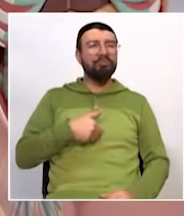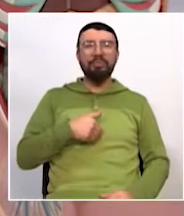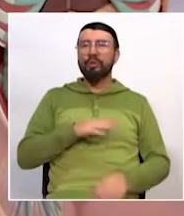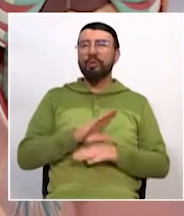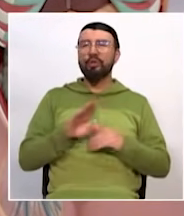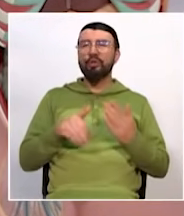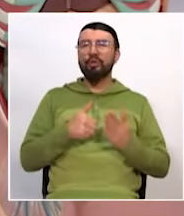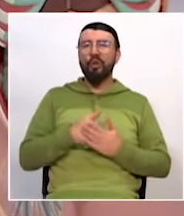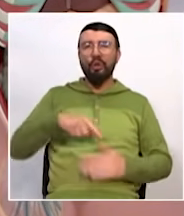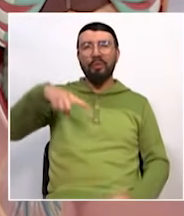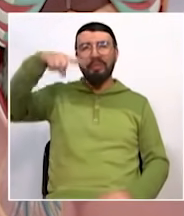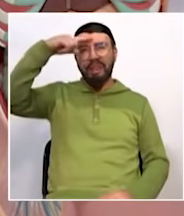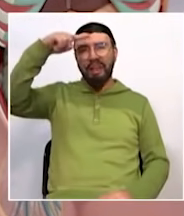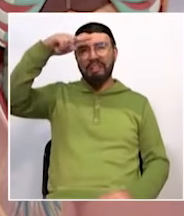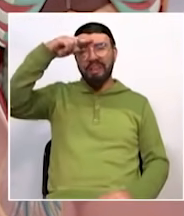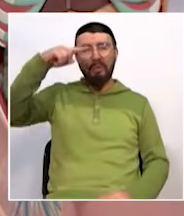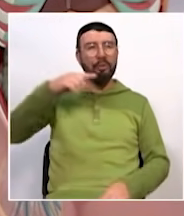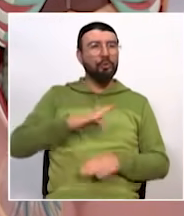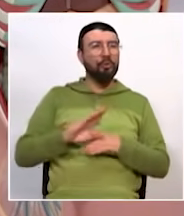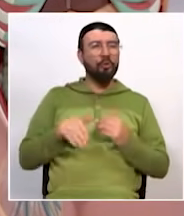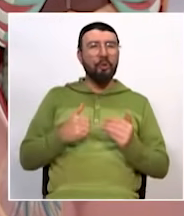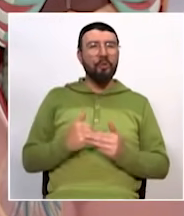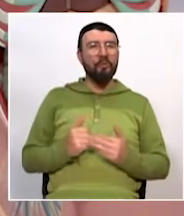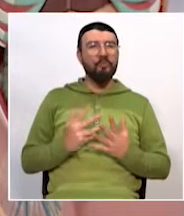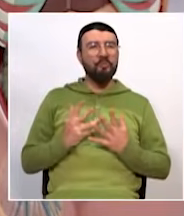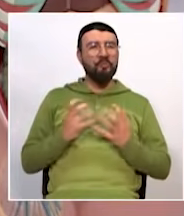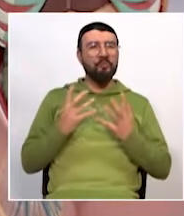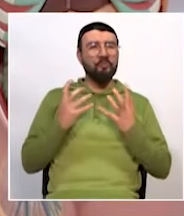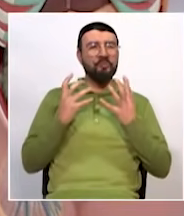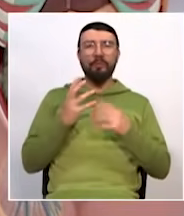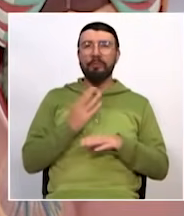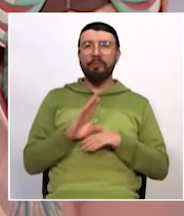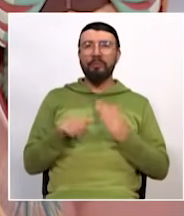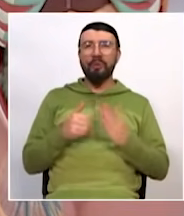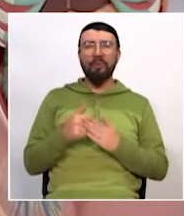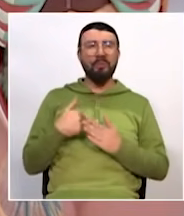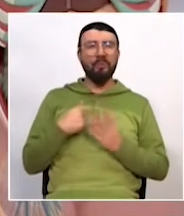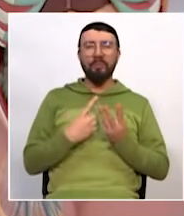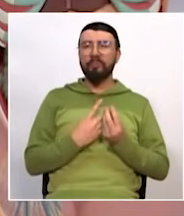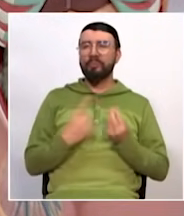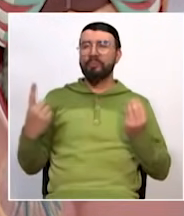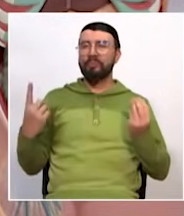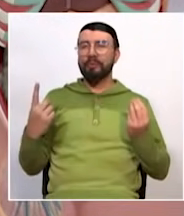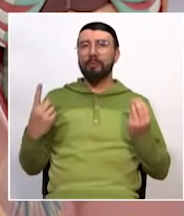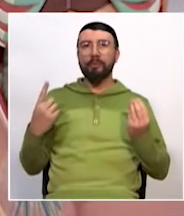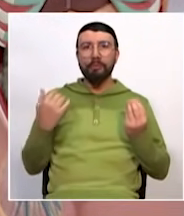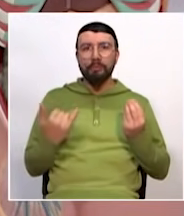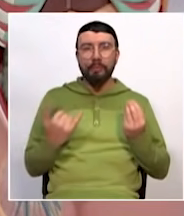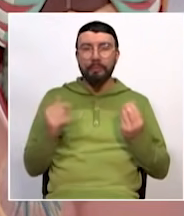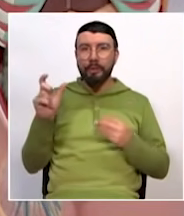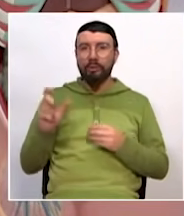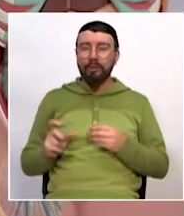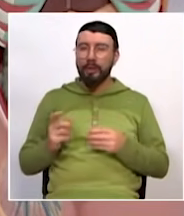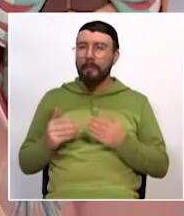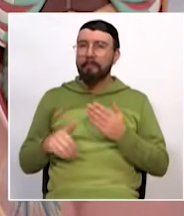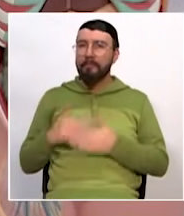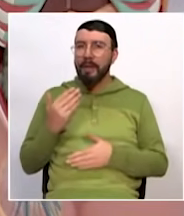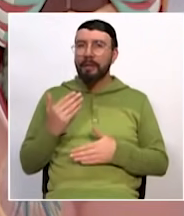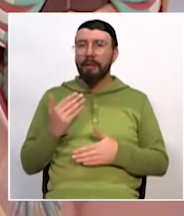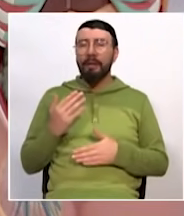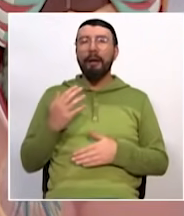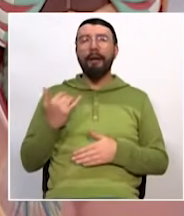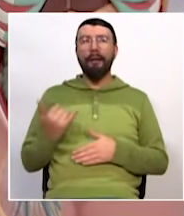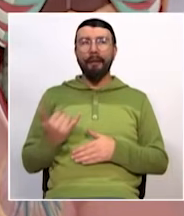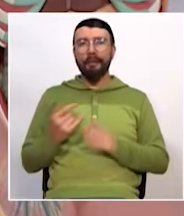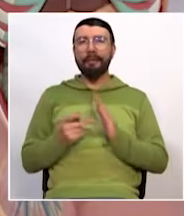se vuelve huraña resentida se aísla de esta persona comienza a manifestar que está